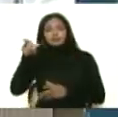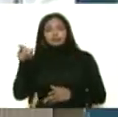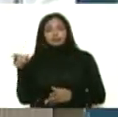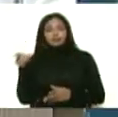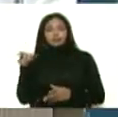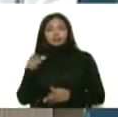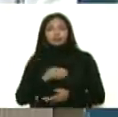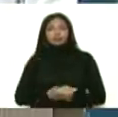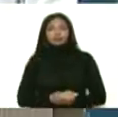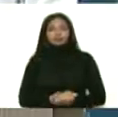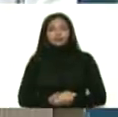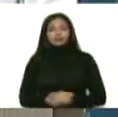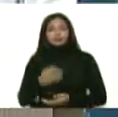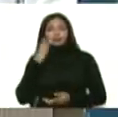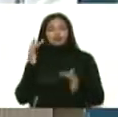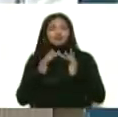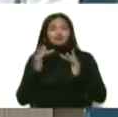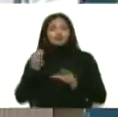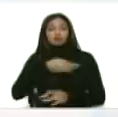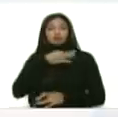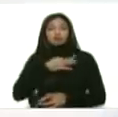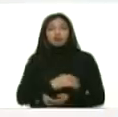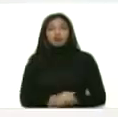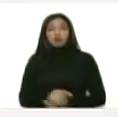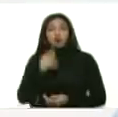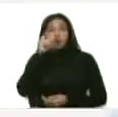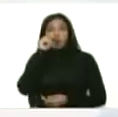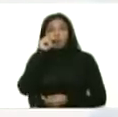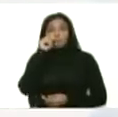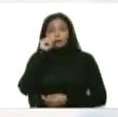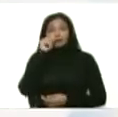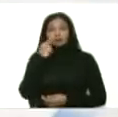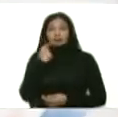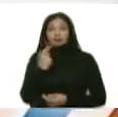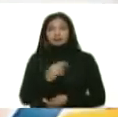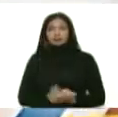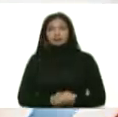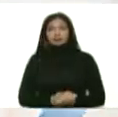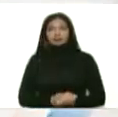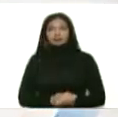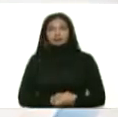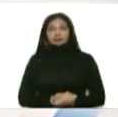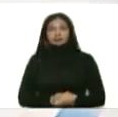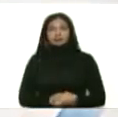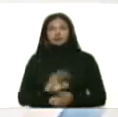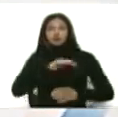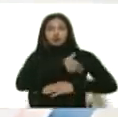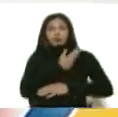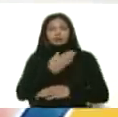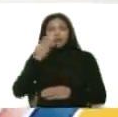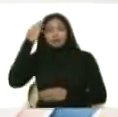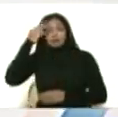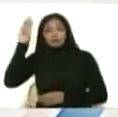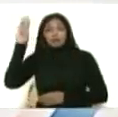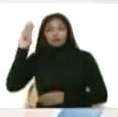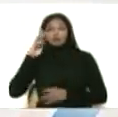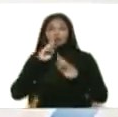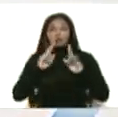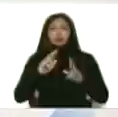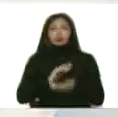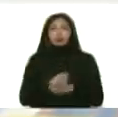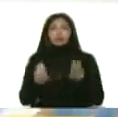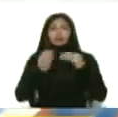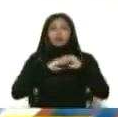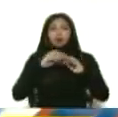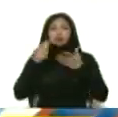de redes sociales, este señor Lombardi, entiendo yo que es un catedrático de una universidad mexicana, que dice, de